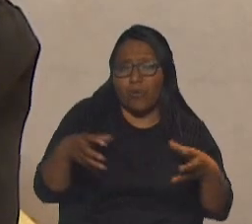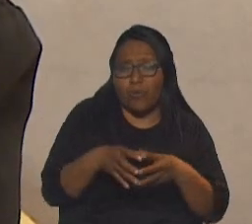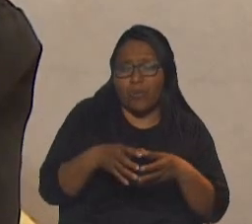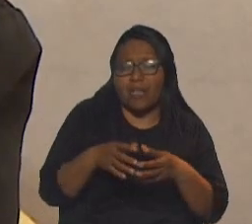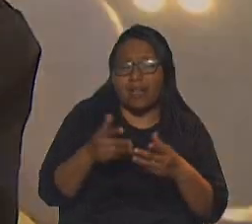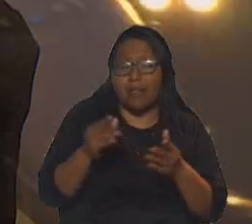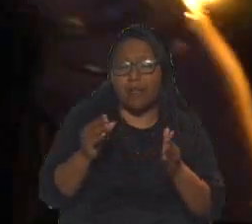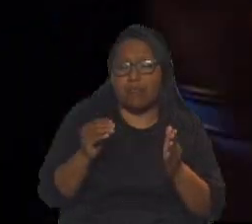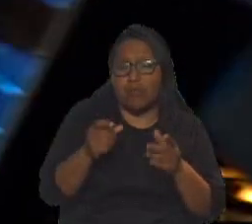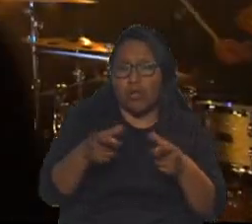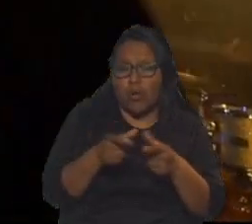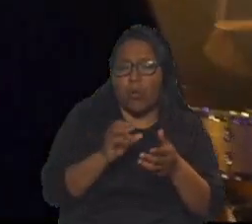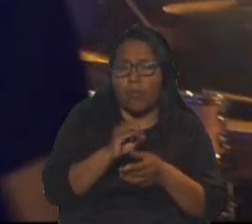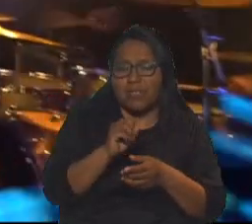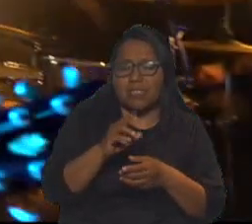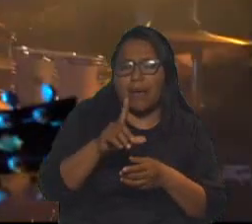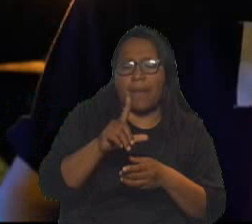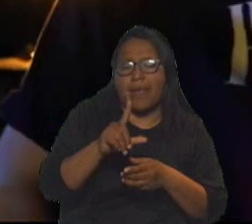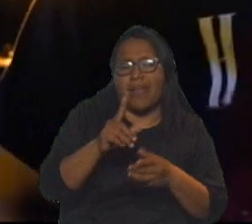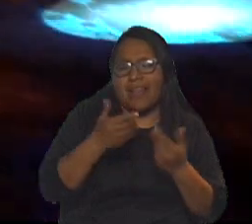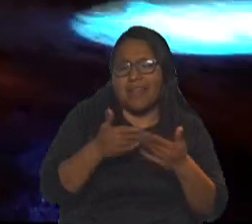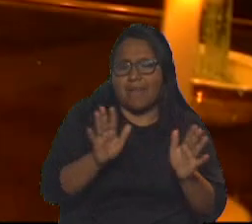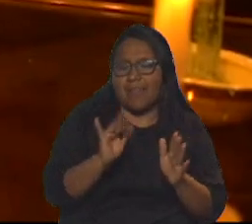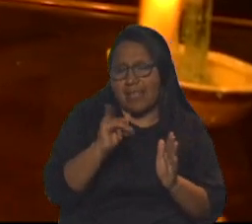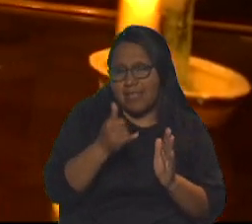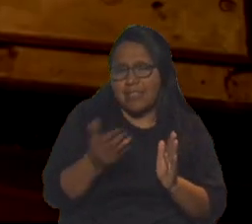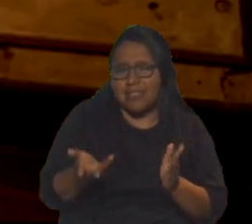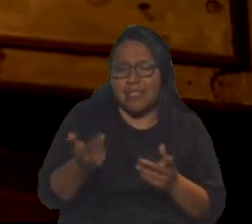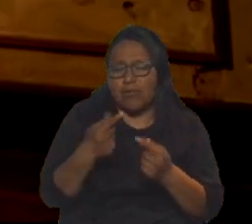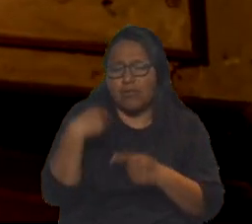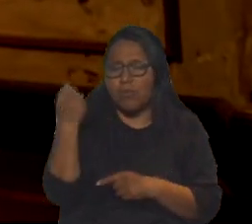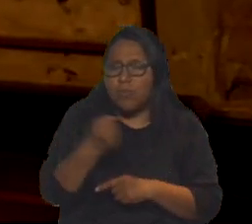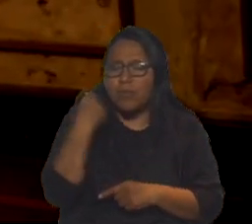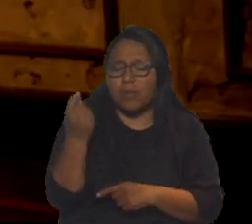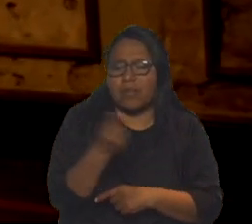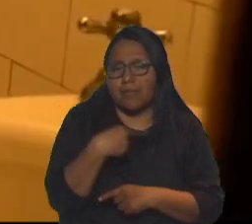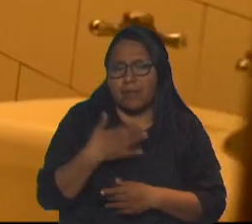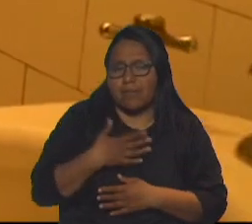llama Libertad, ¿no? Para mí eso es fundamental, en todos los aspectos de la vida.